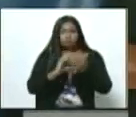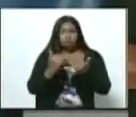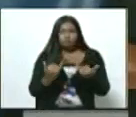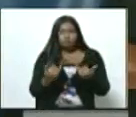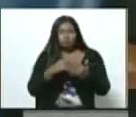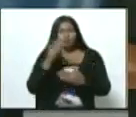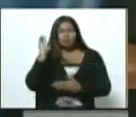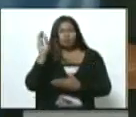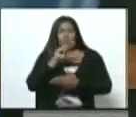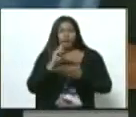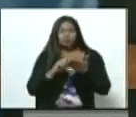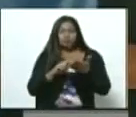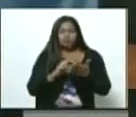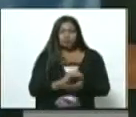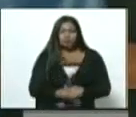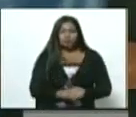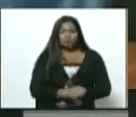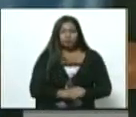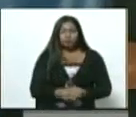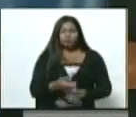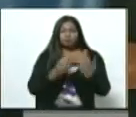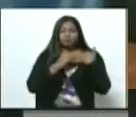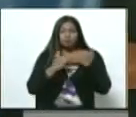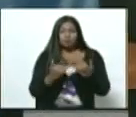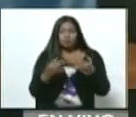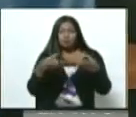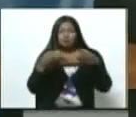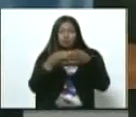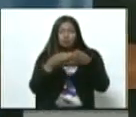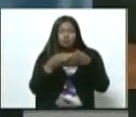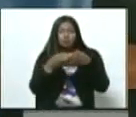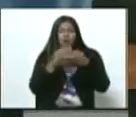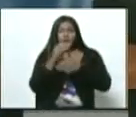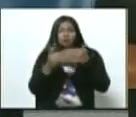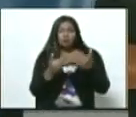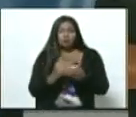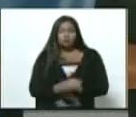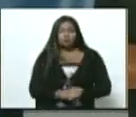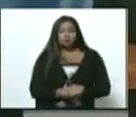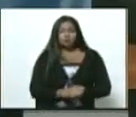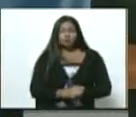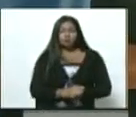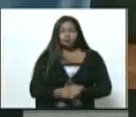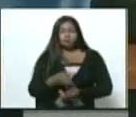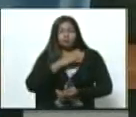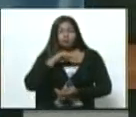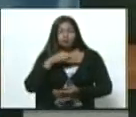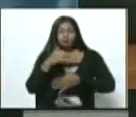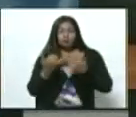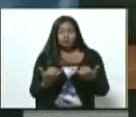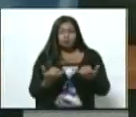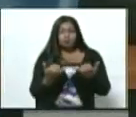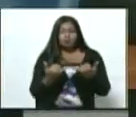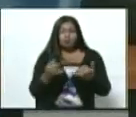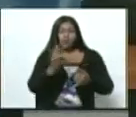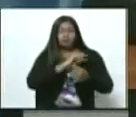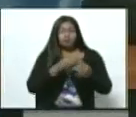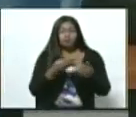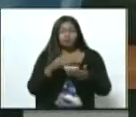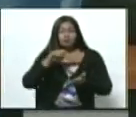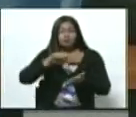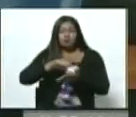la Asamblea Nacional, representada en esta comisión, para nosotros como Poder